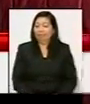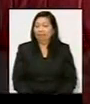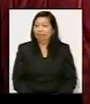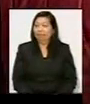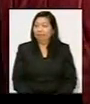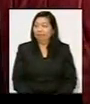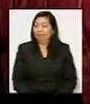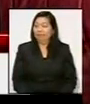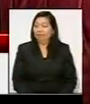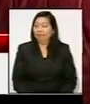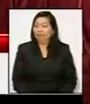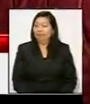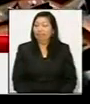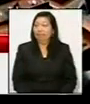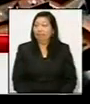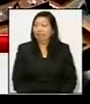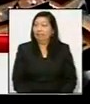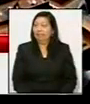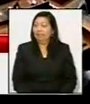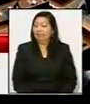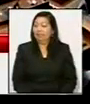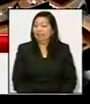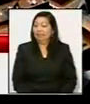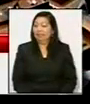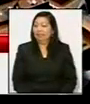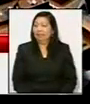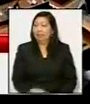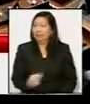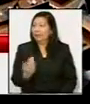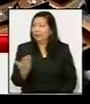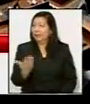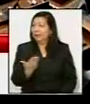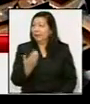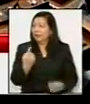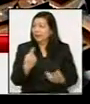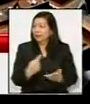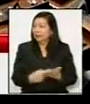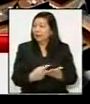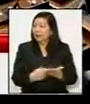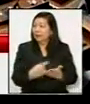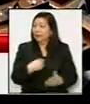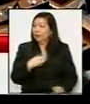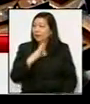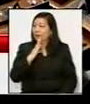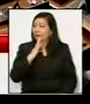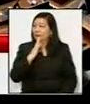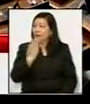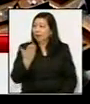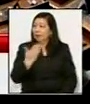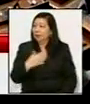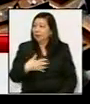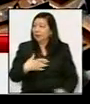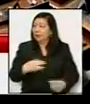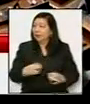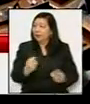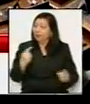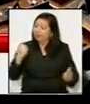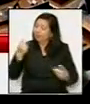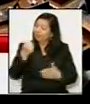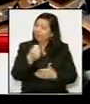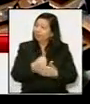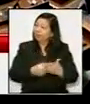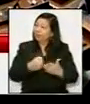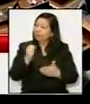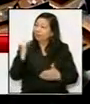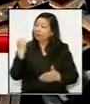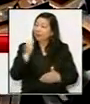reflexión presidente coincidiendo de lo que ha dicho puesto que atropellarlos en los